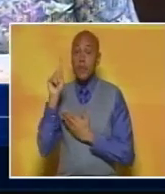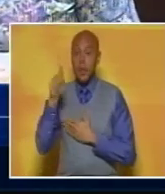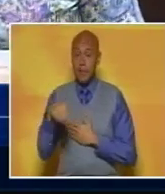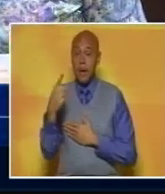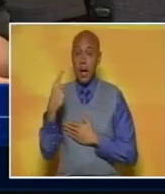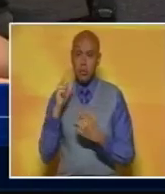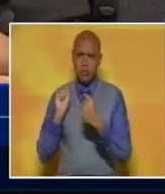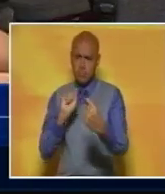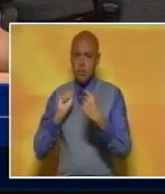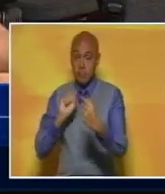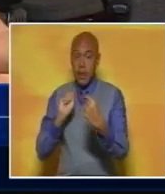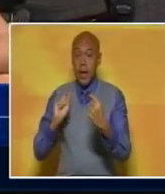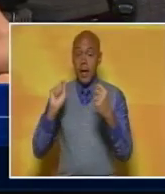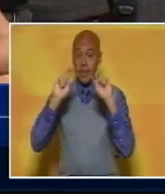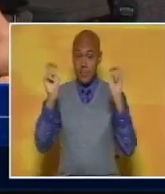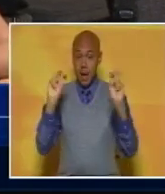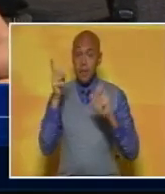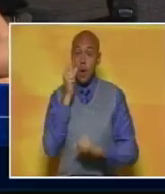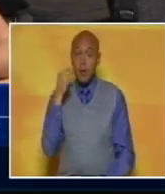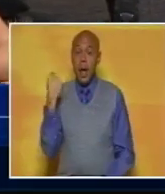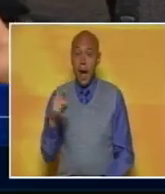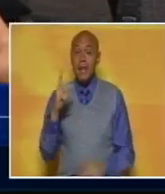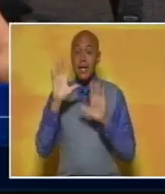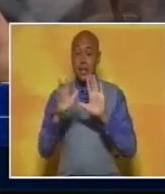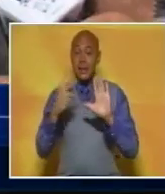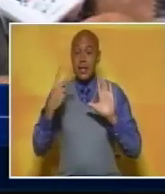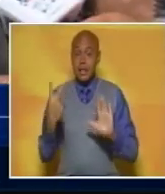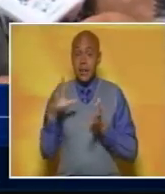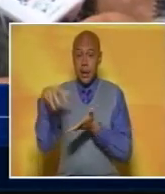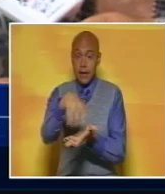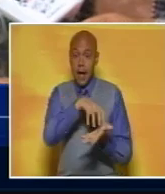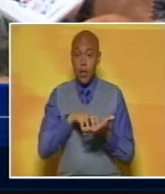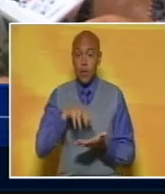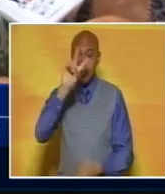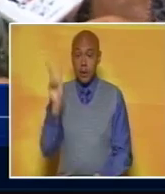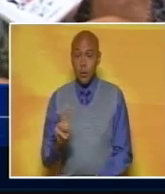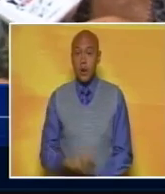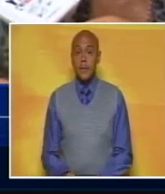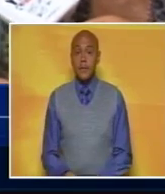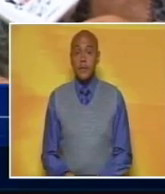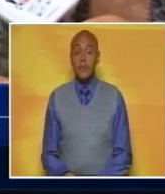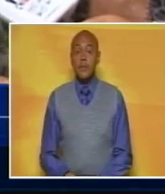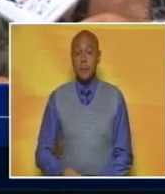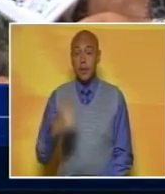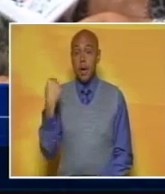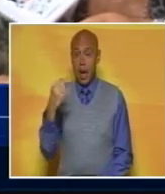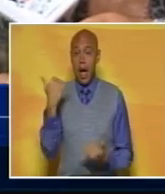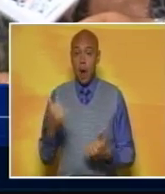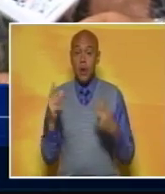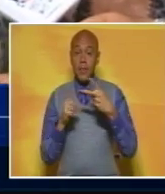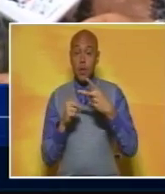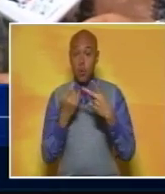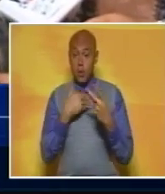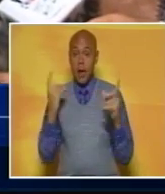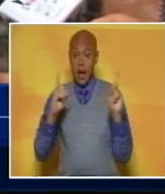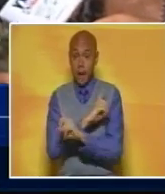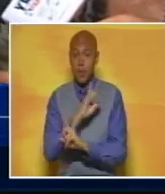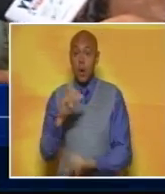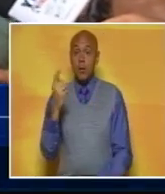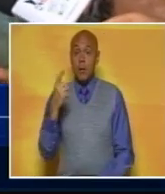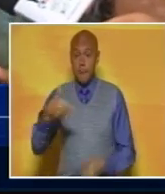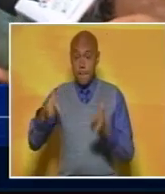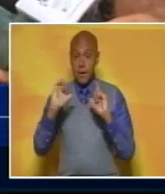de consulta y discusión se realizaron en 17 entidades del país. Nos permite ahora esta segunda reforma parcial